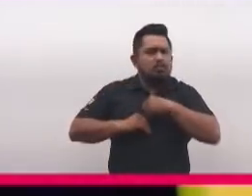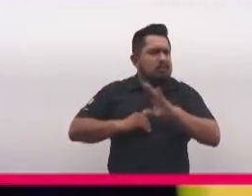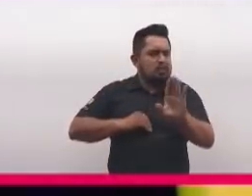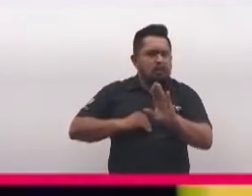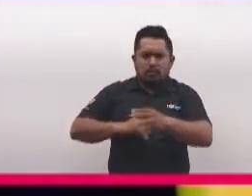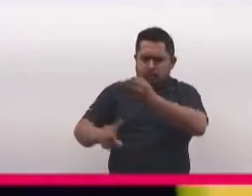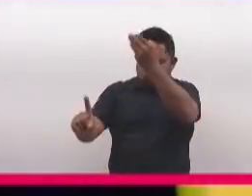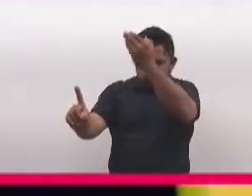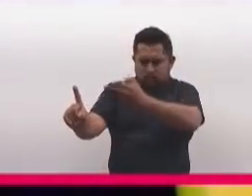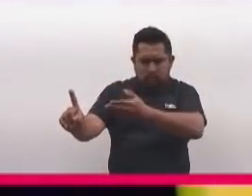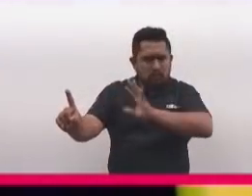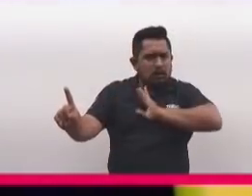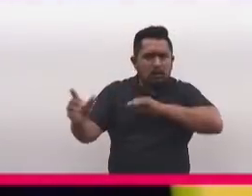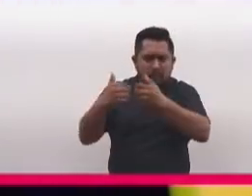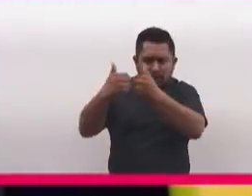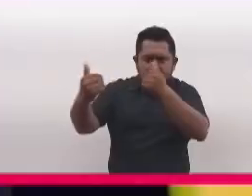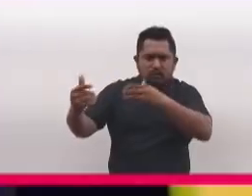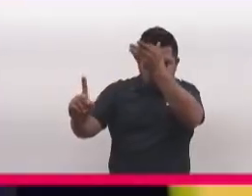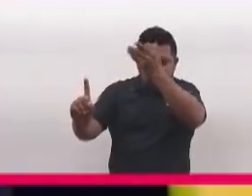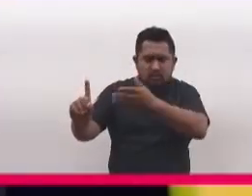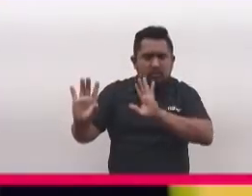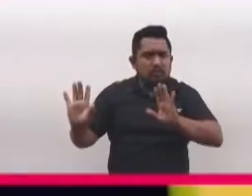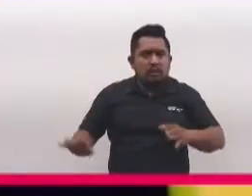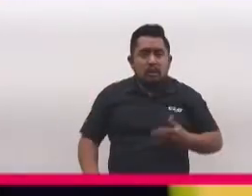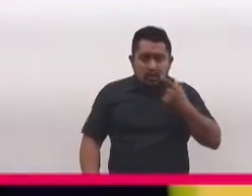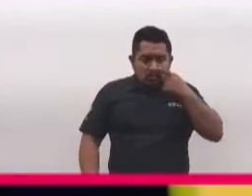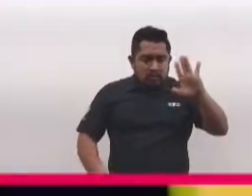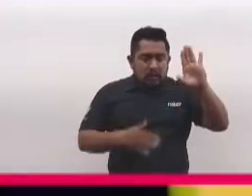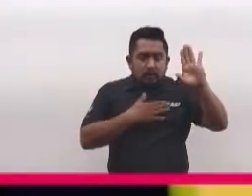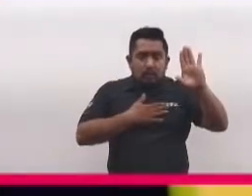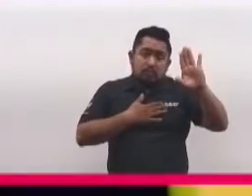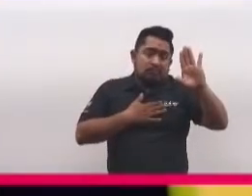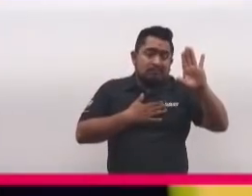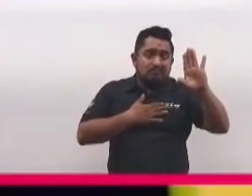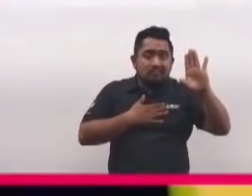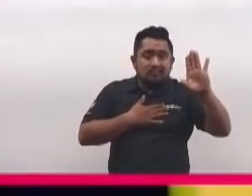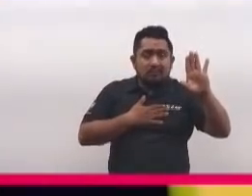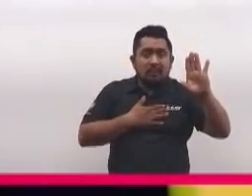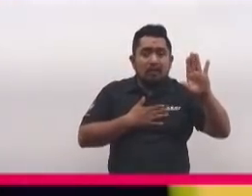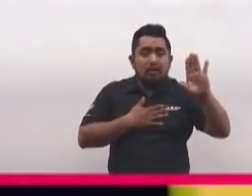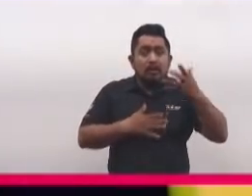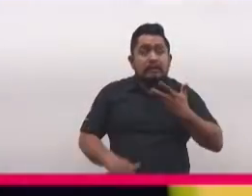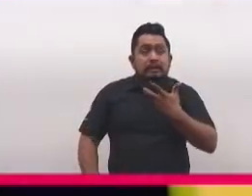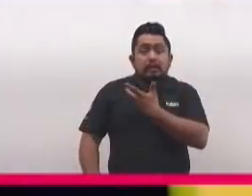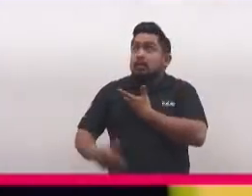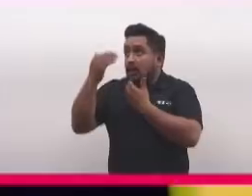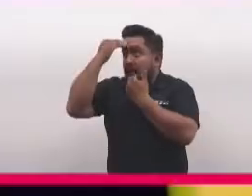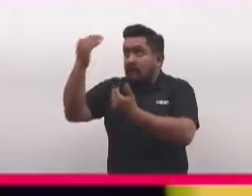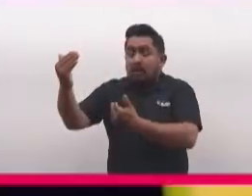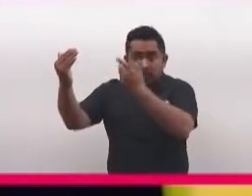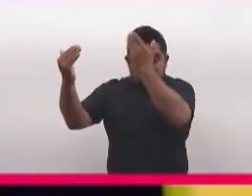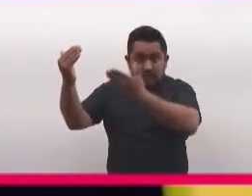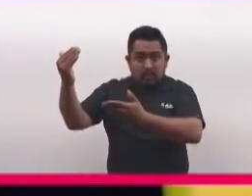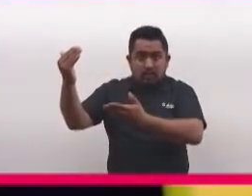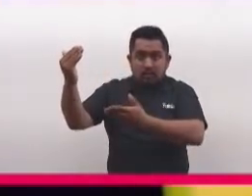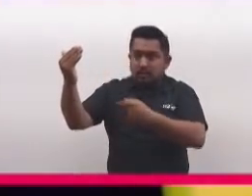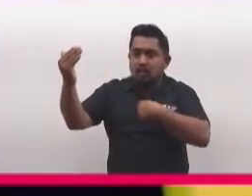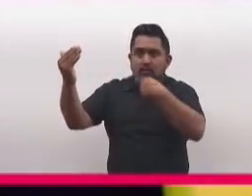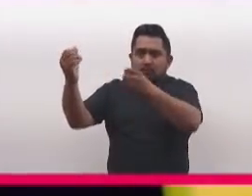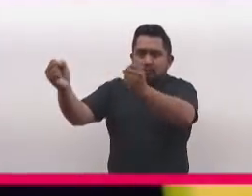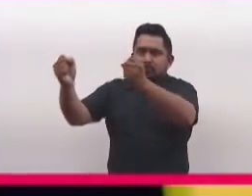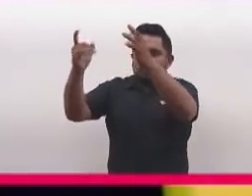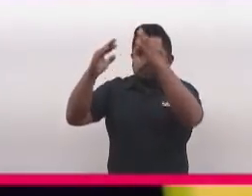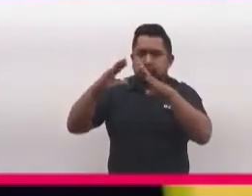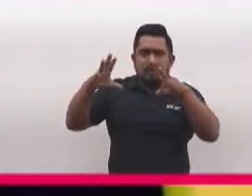en la biblia en la cabeza y nuestro testimonio dice todo lo contrario pero cuando vences al señor hay abundancia